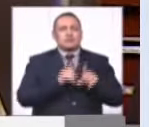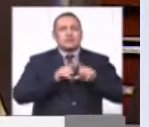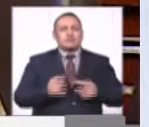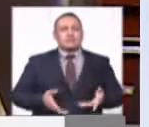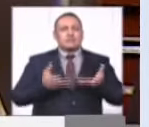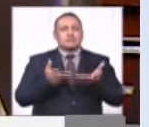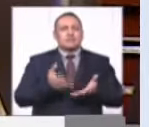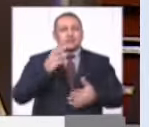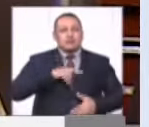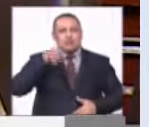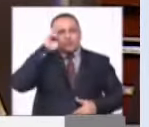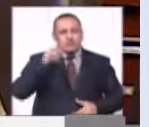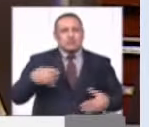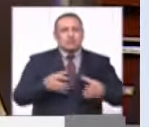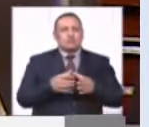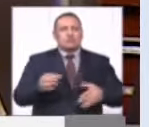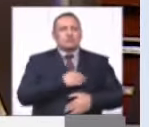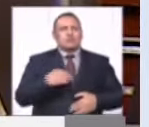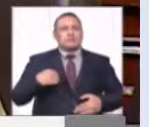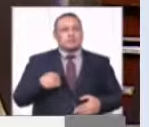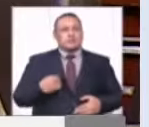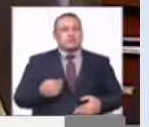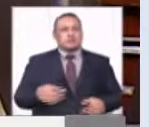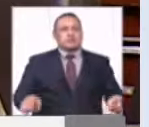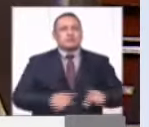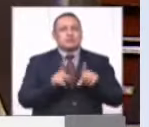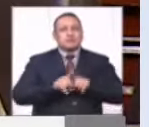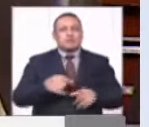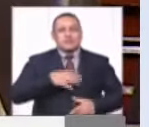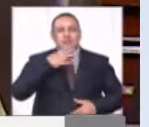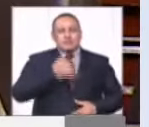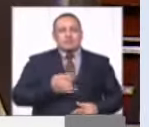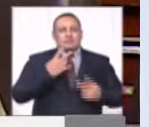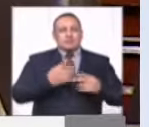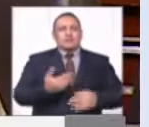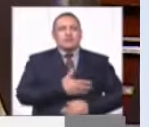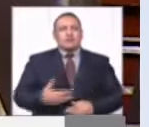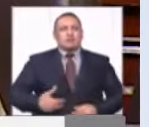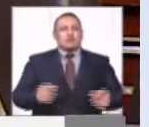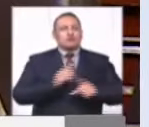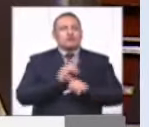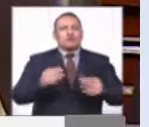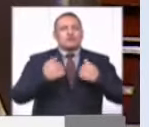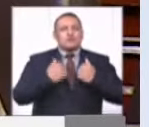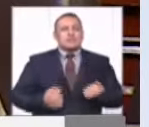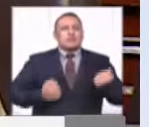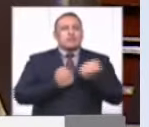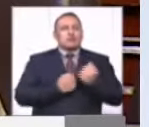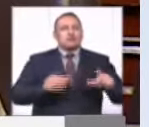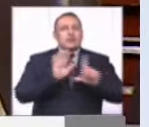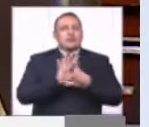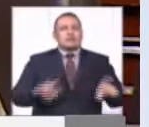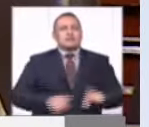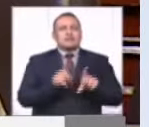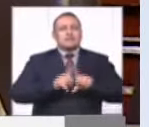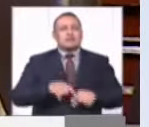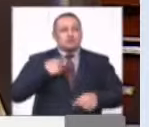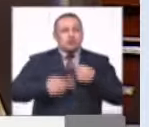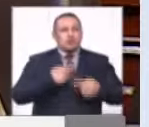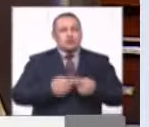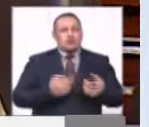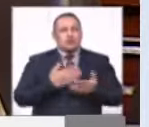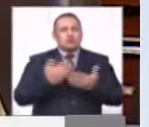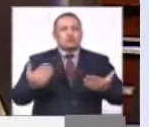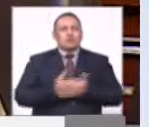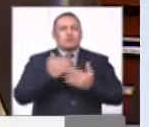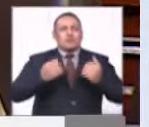confianza a este gabinete Adrián Zen. La verdad que este gobierno no cuenta con el apoyo ni legitimidad. Cada día un nuevo